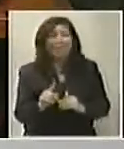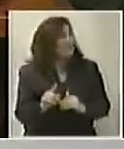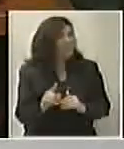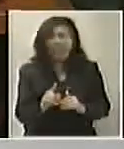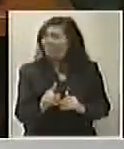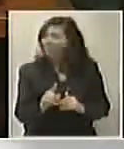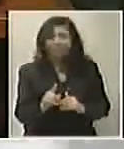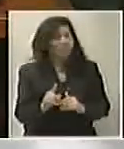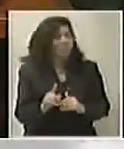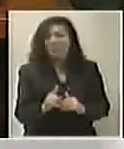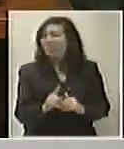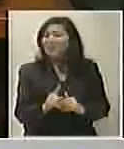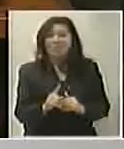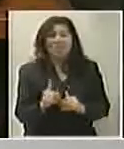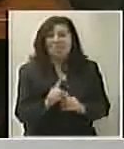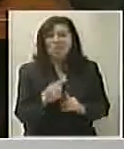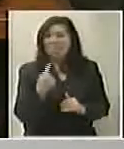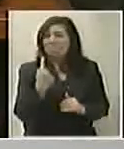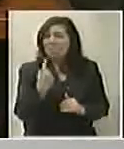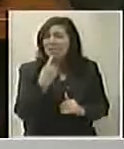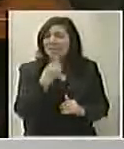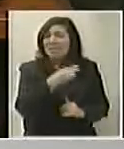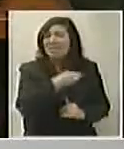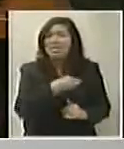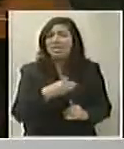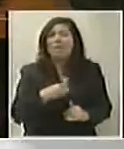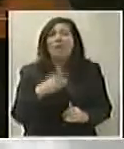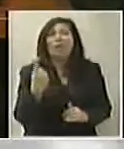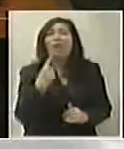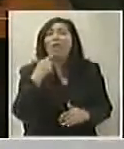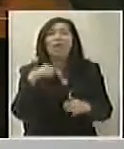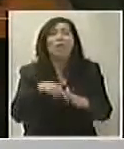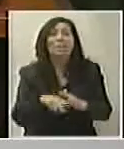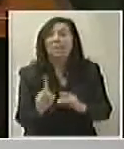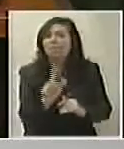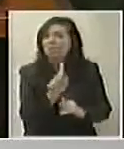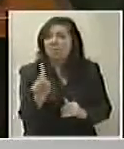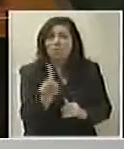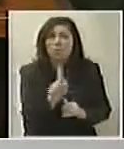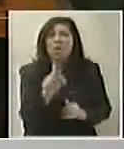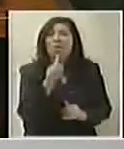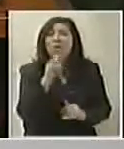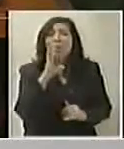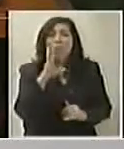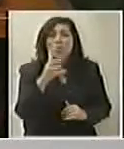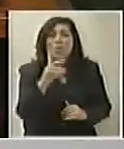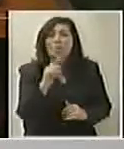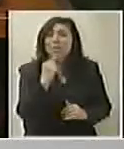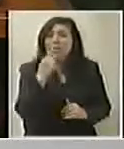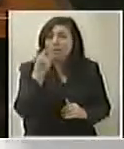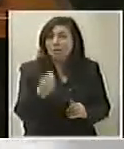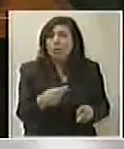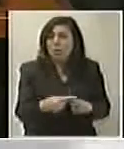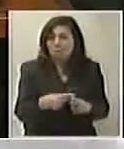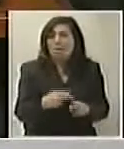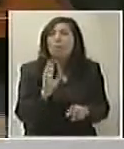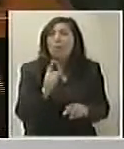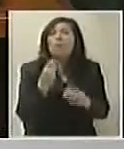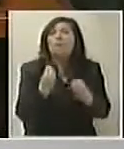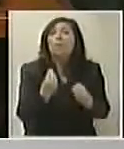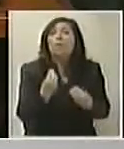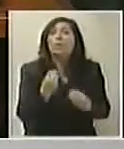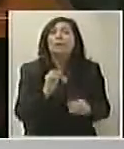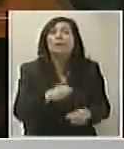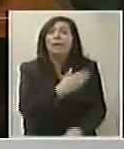señor presidente, no, señor premier, no son filtraciones, son delitos y es corrupción, porque